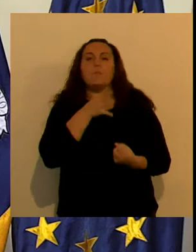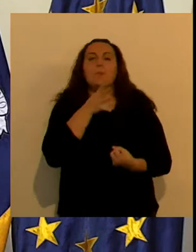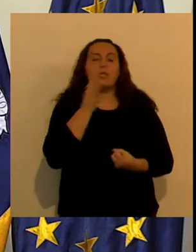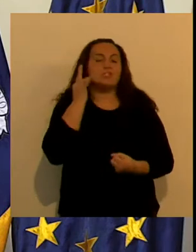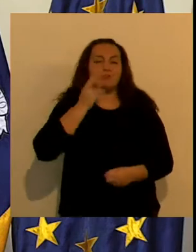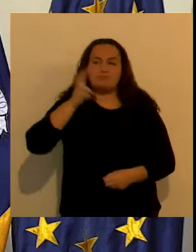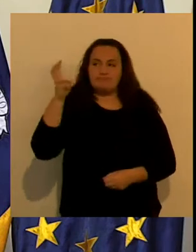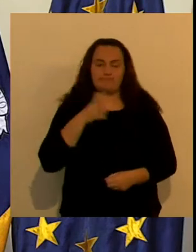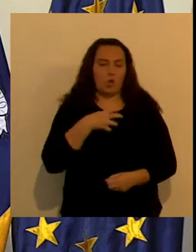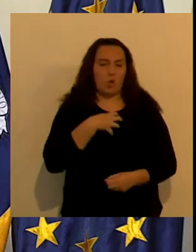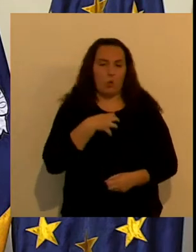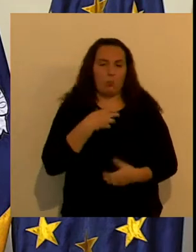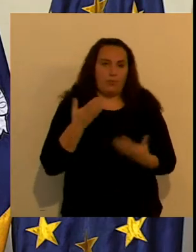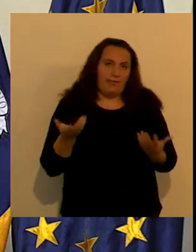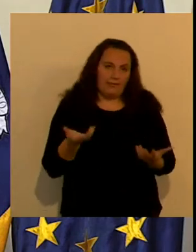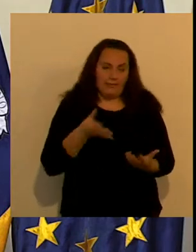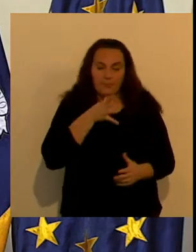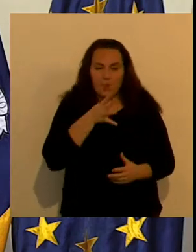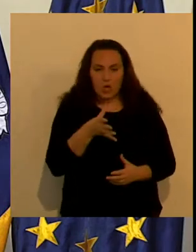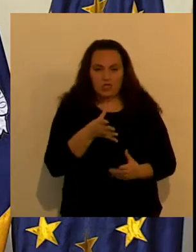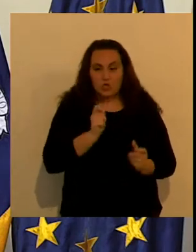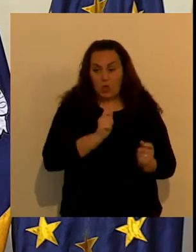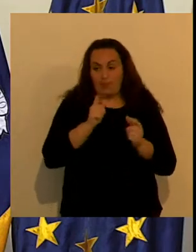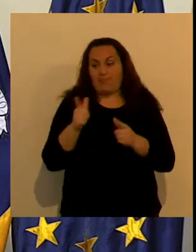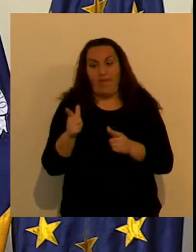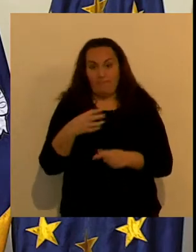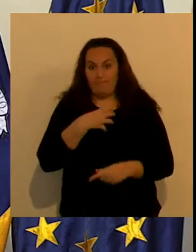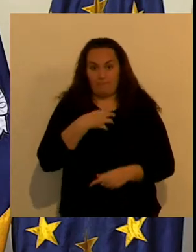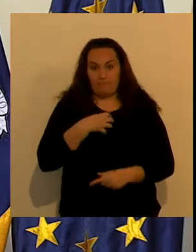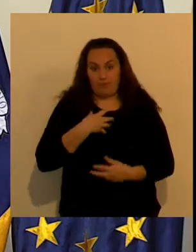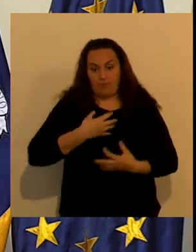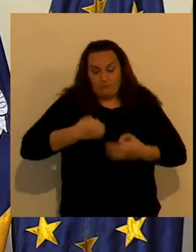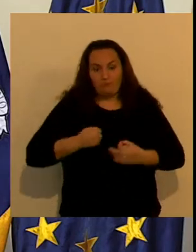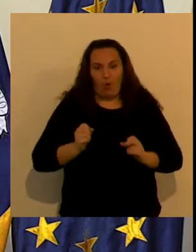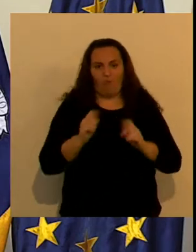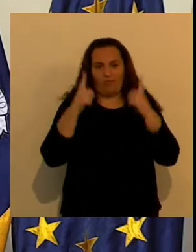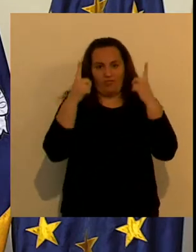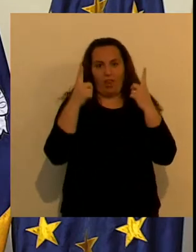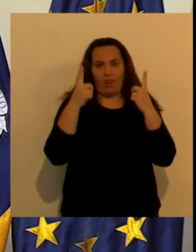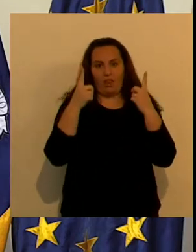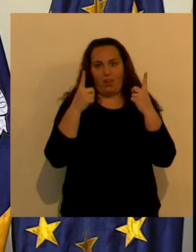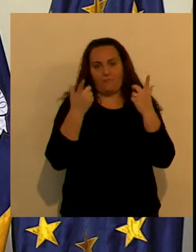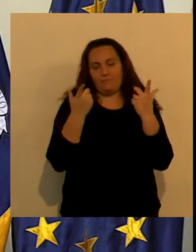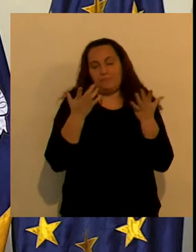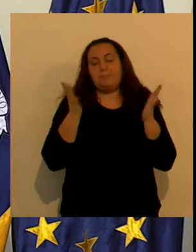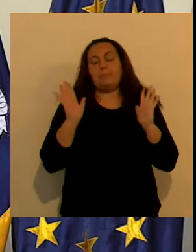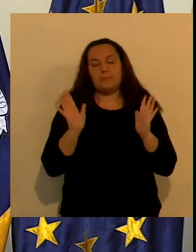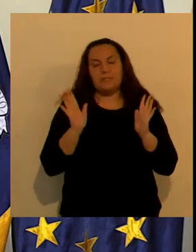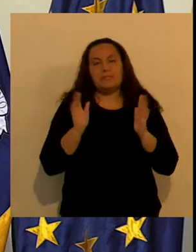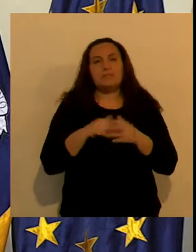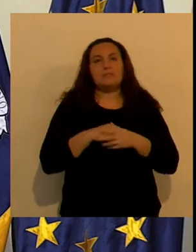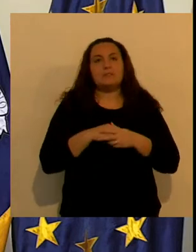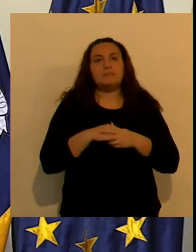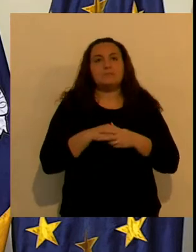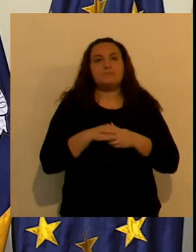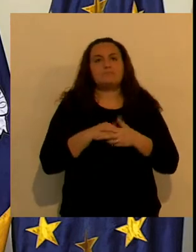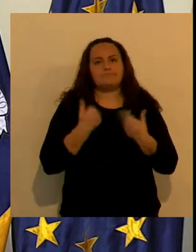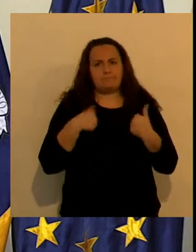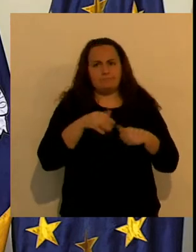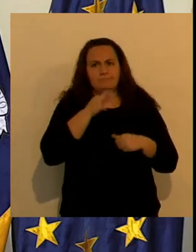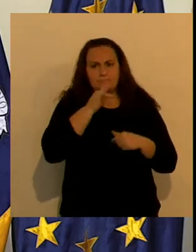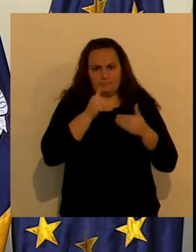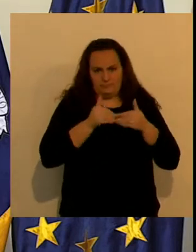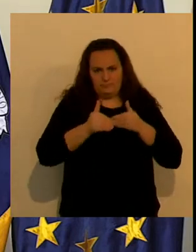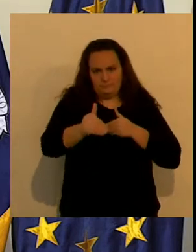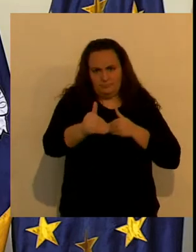podido venir ni se la ha podido hacer entrega, ¿no?, formal de esa mención. Nos queda recorrido. La